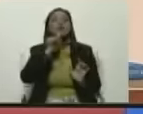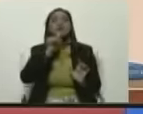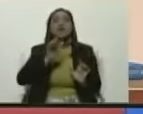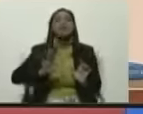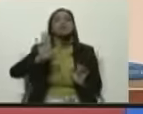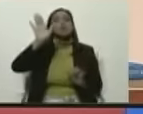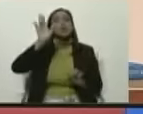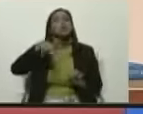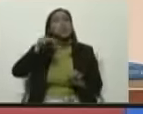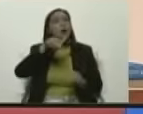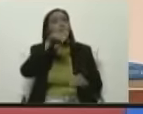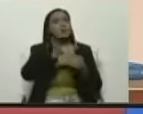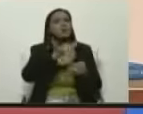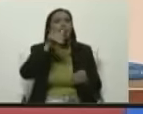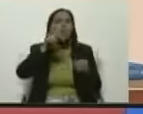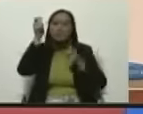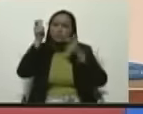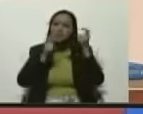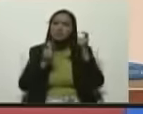votado por el chavismo.